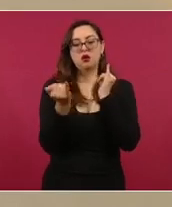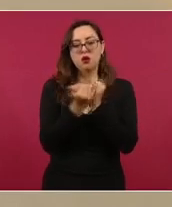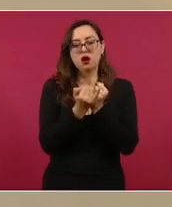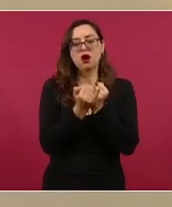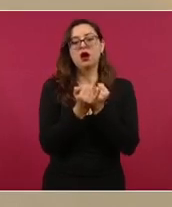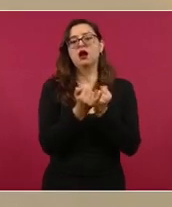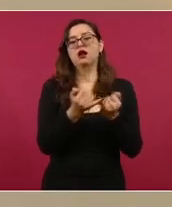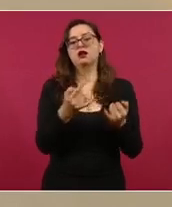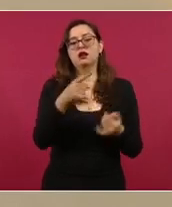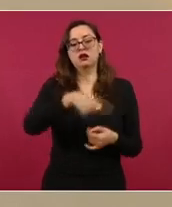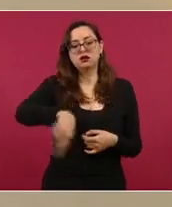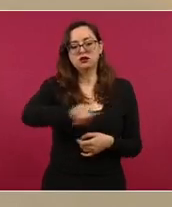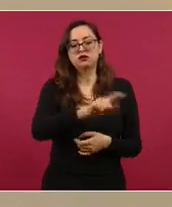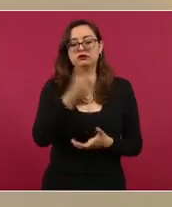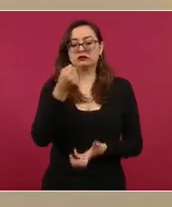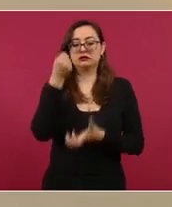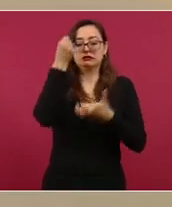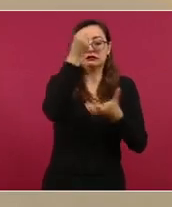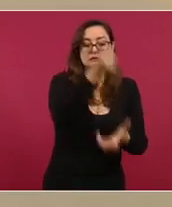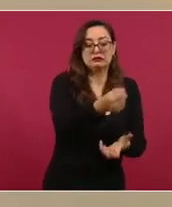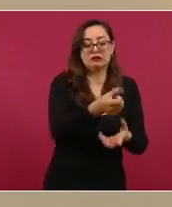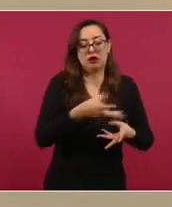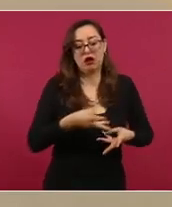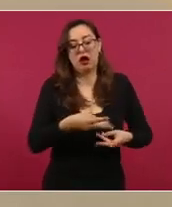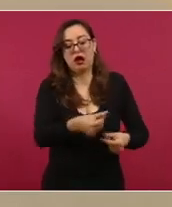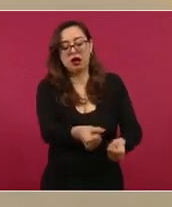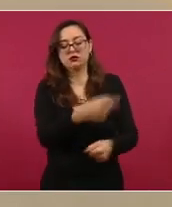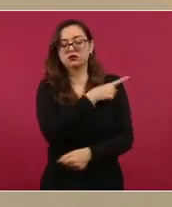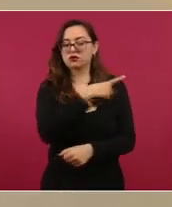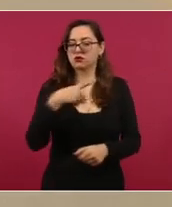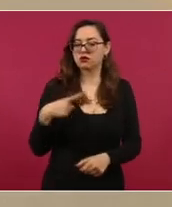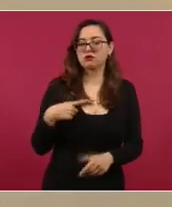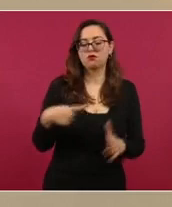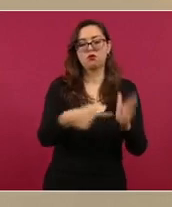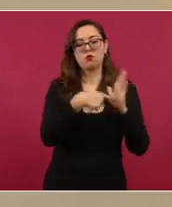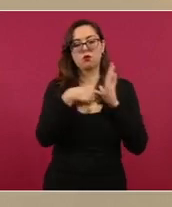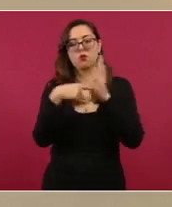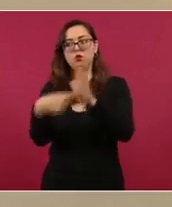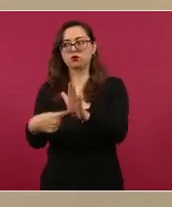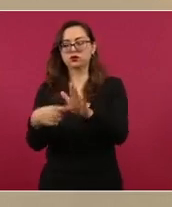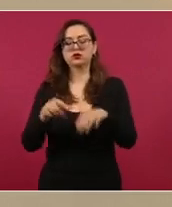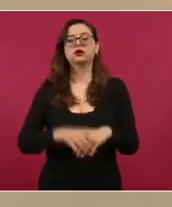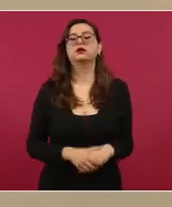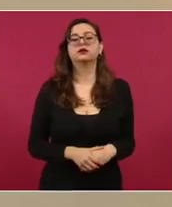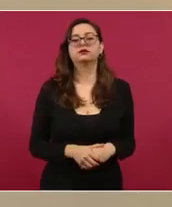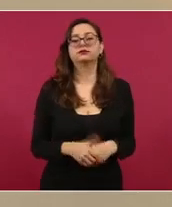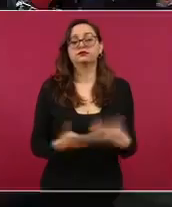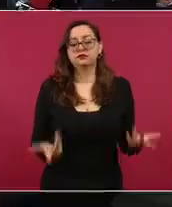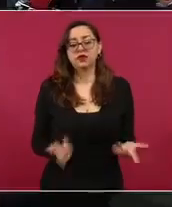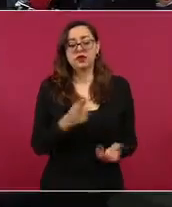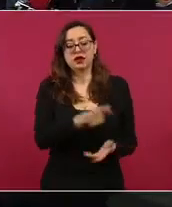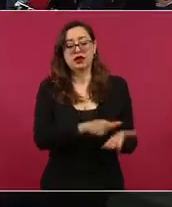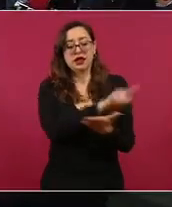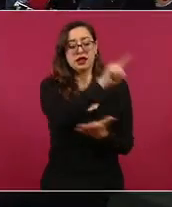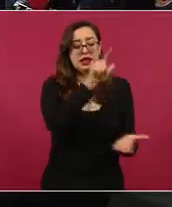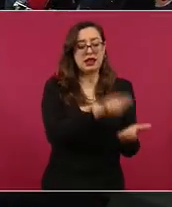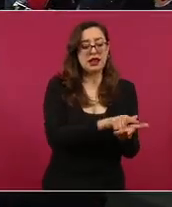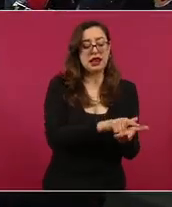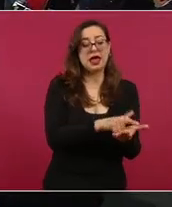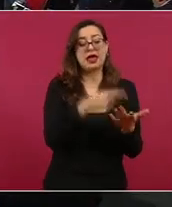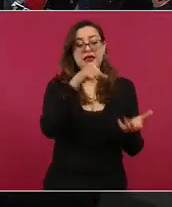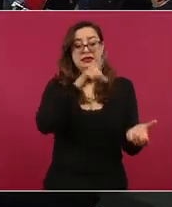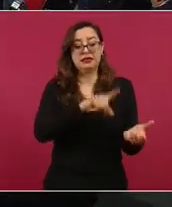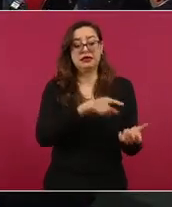de ingresos y egresos de los clubes, reportes de comportamientos legales y fiscales de los socios de